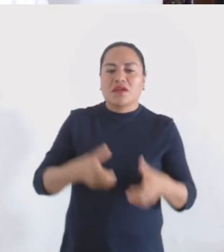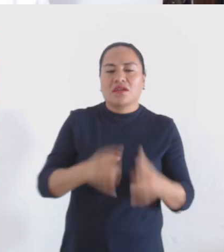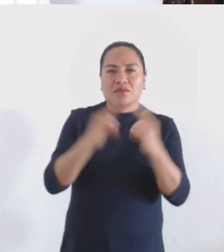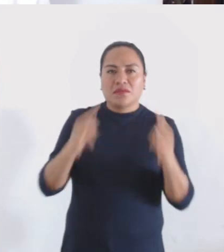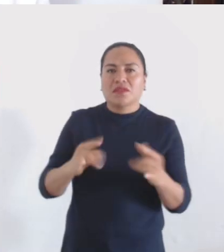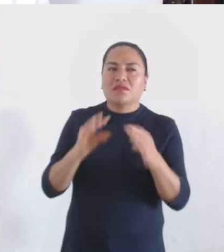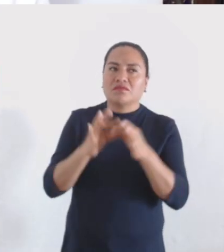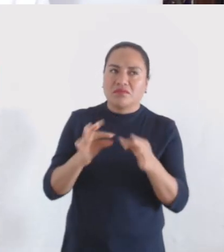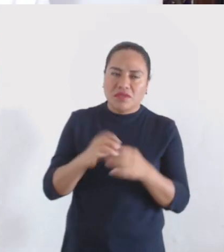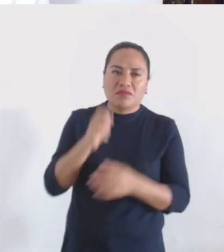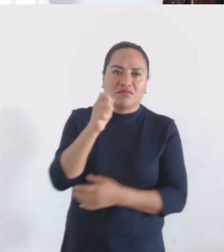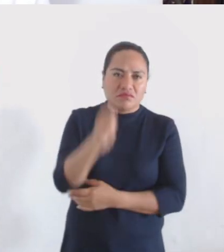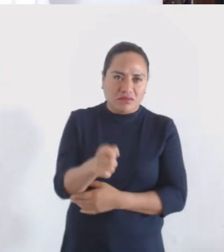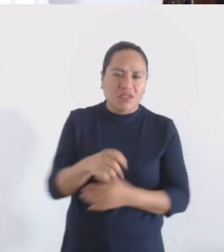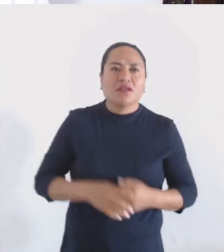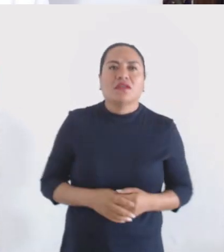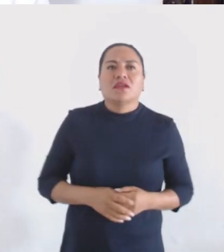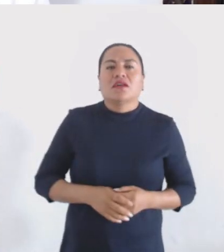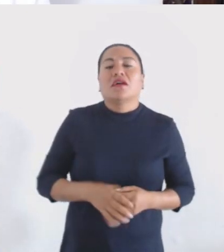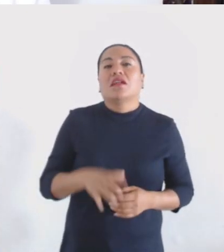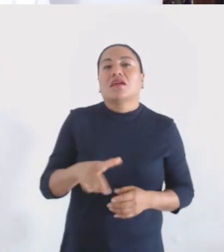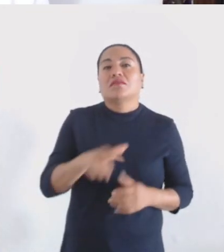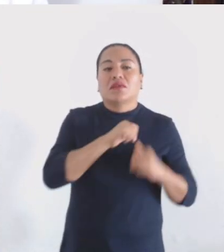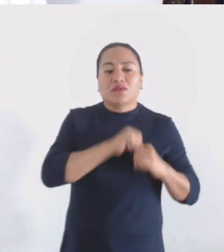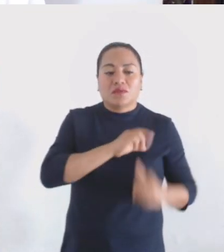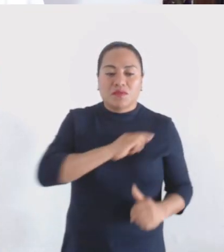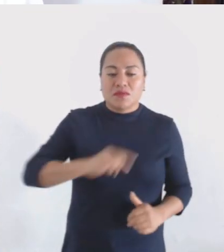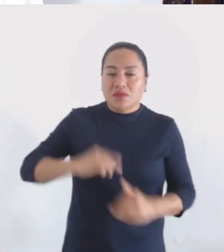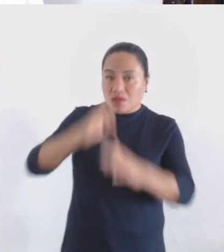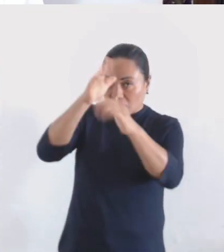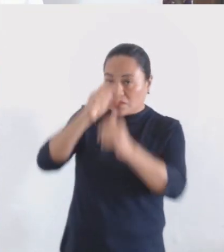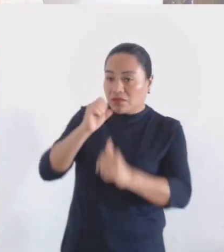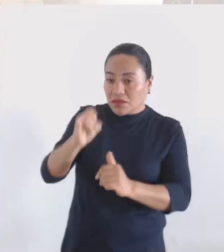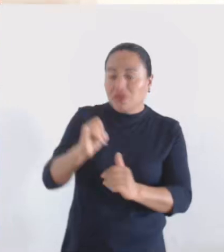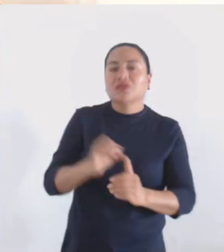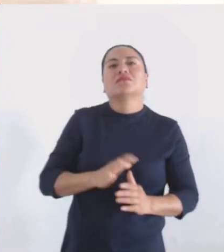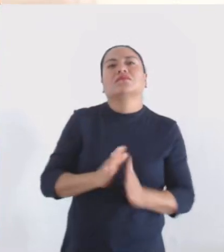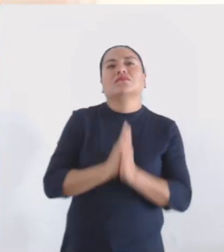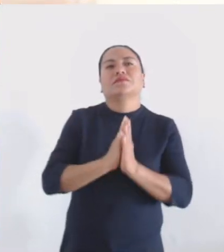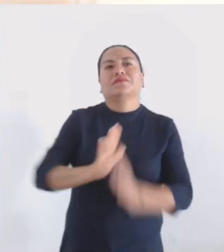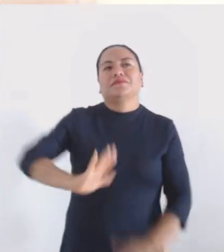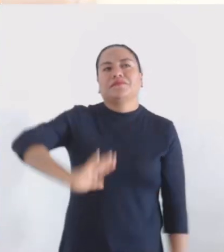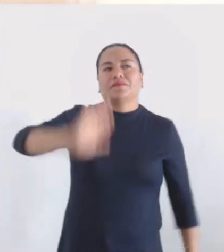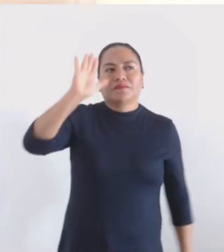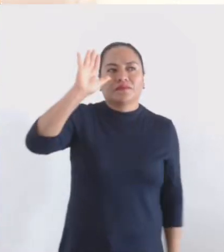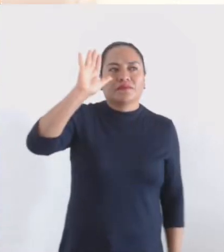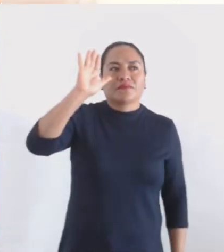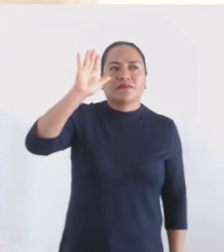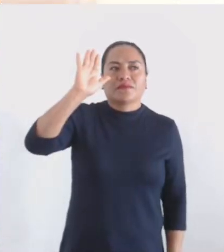con el que se acaba de dar cuenta. Quienes estén a favor de la aprobación, sírvanse levantar la mano.